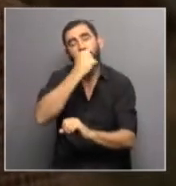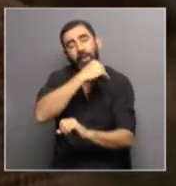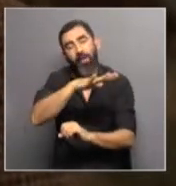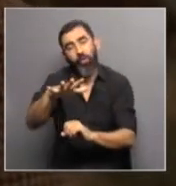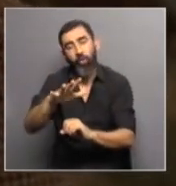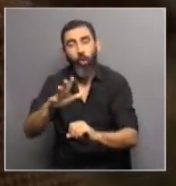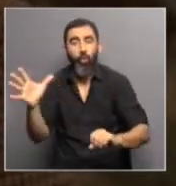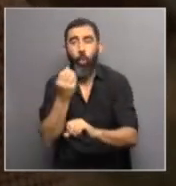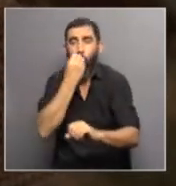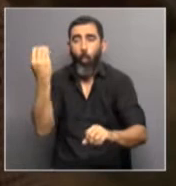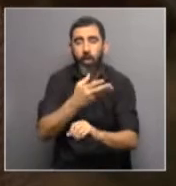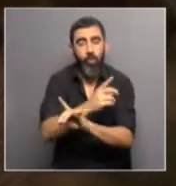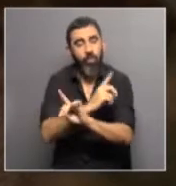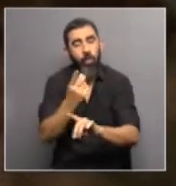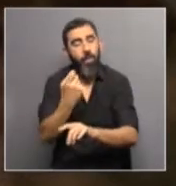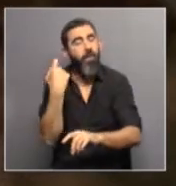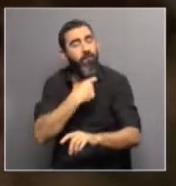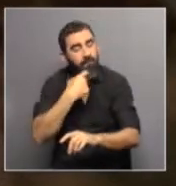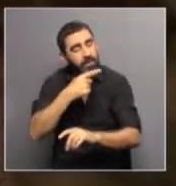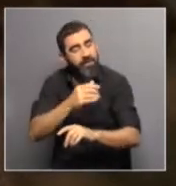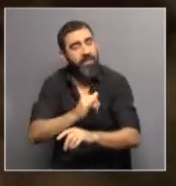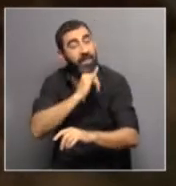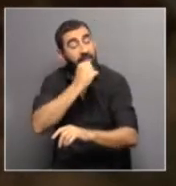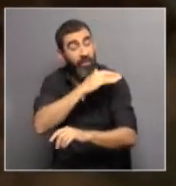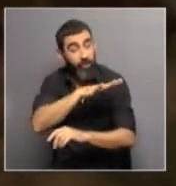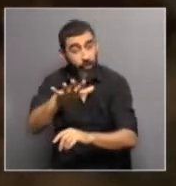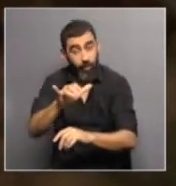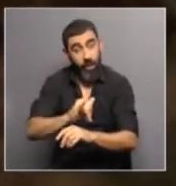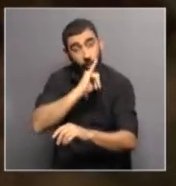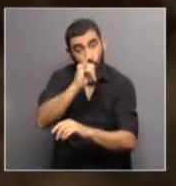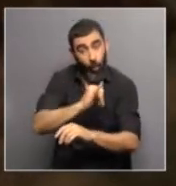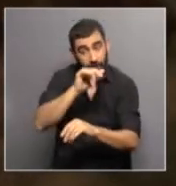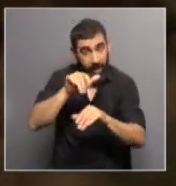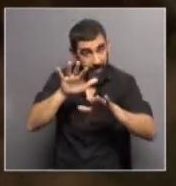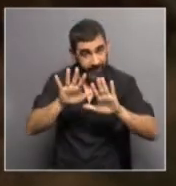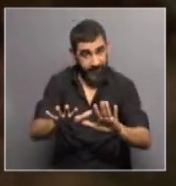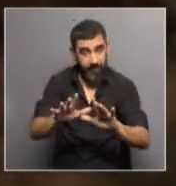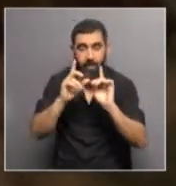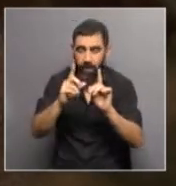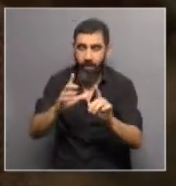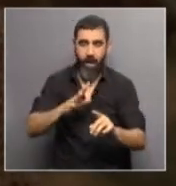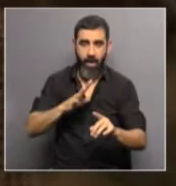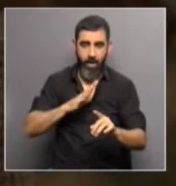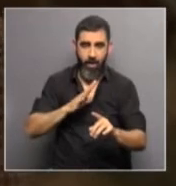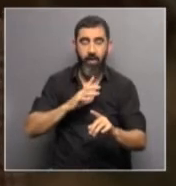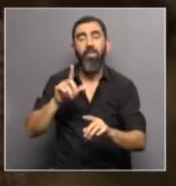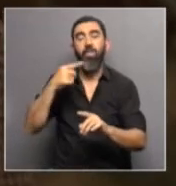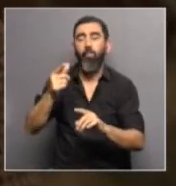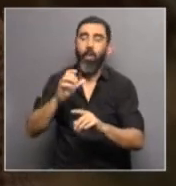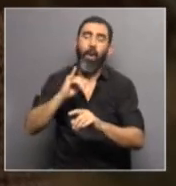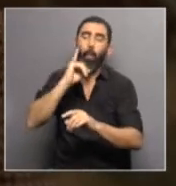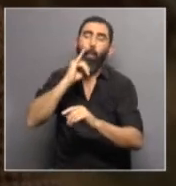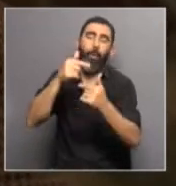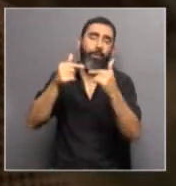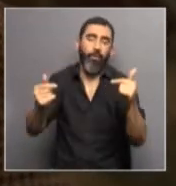todos los amenos, pero hace falta que esa historia contada en ese tono exista. Después vienen las novelas, que